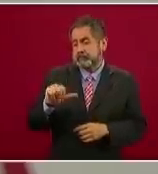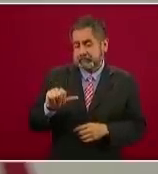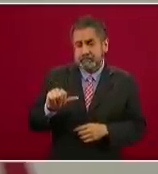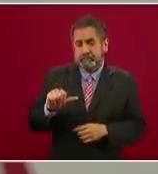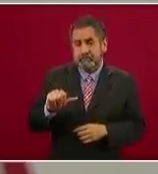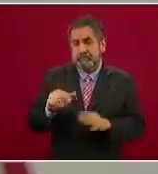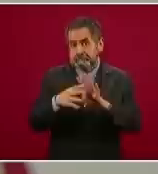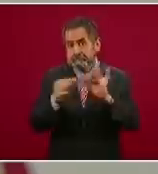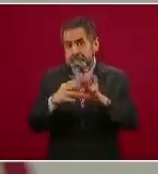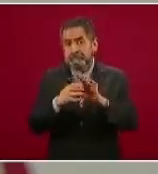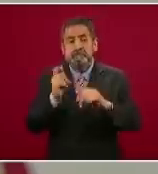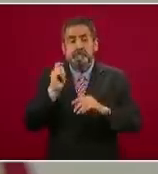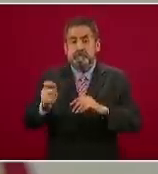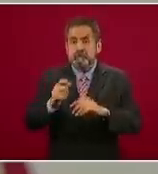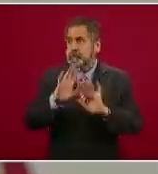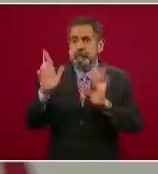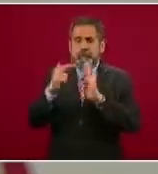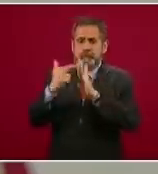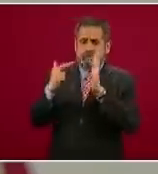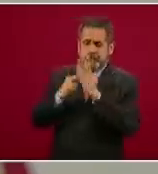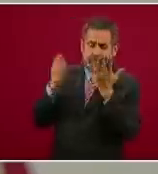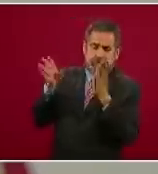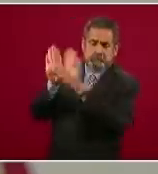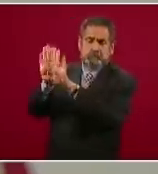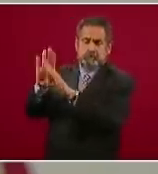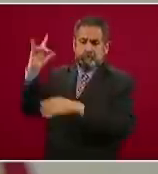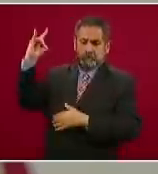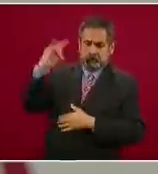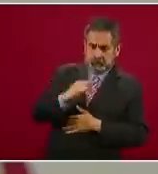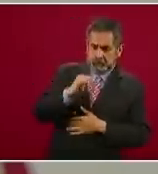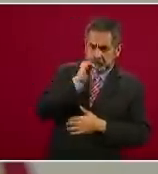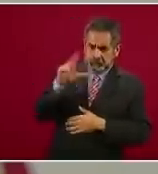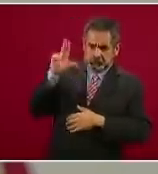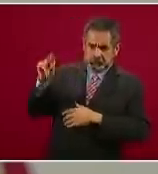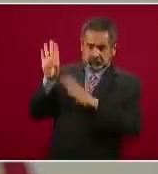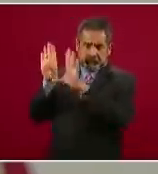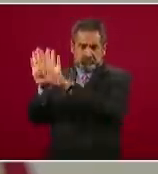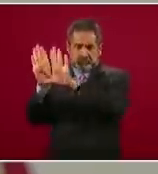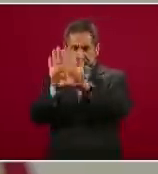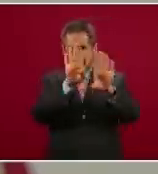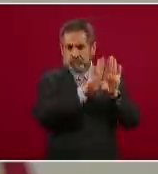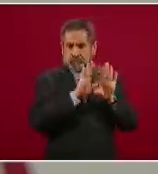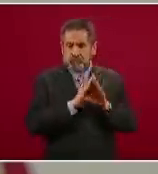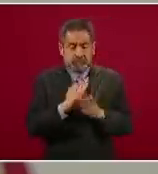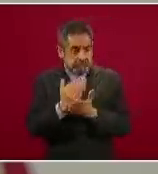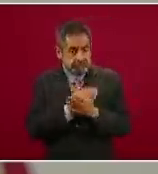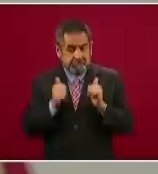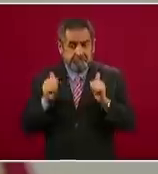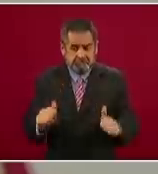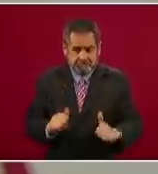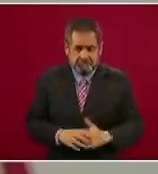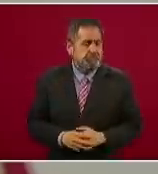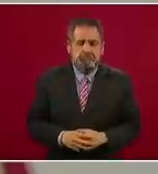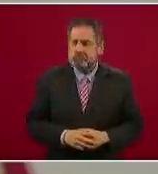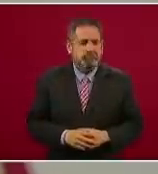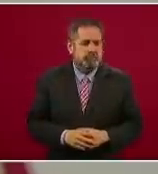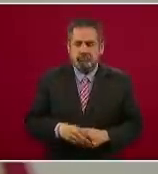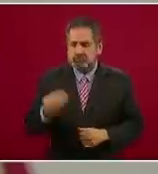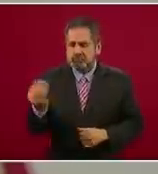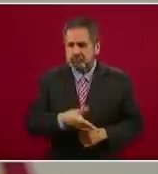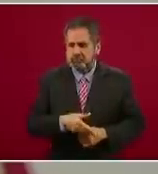estas medidas extremas pudieran ayudar a disminuir el riesgo de transmisión y